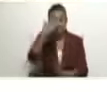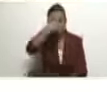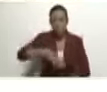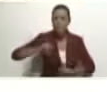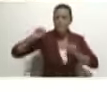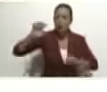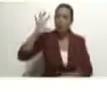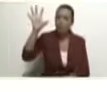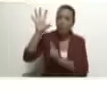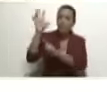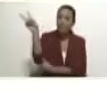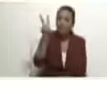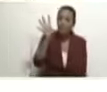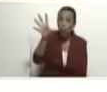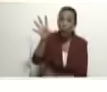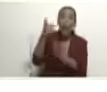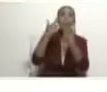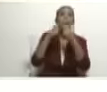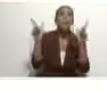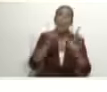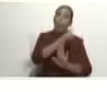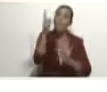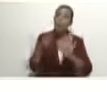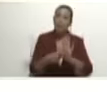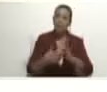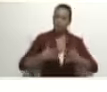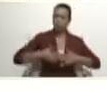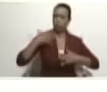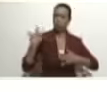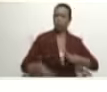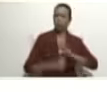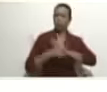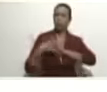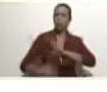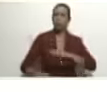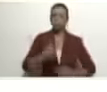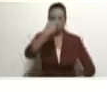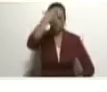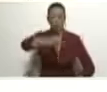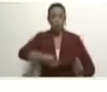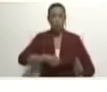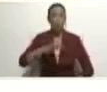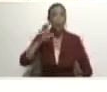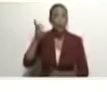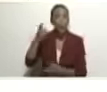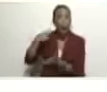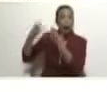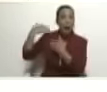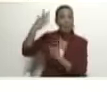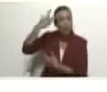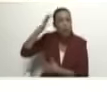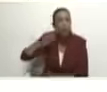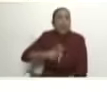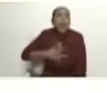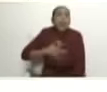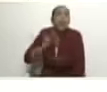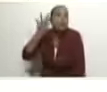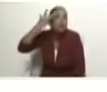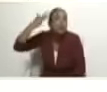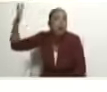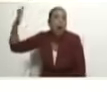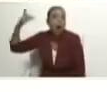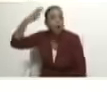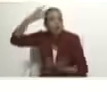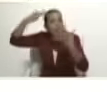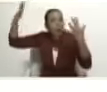patria libre, soberana e independiente como ellos soñaron y por lo que ellos